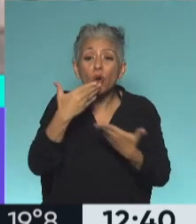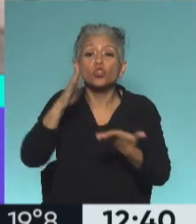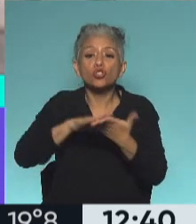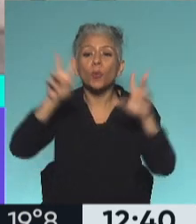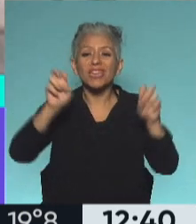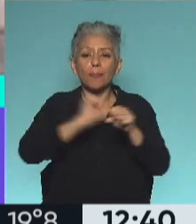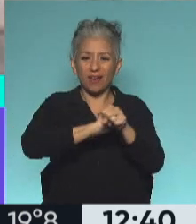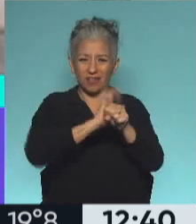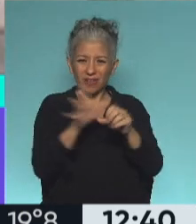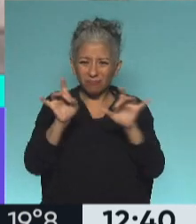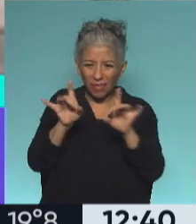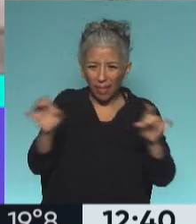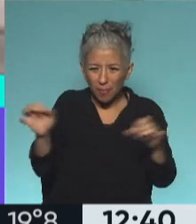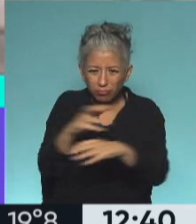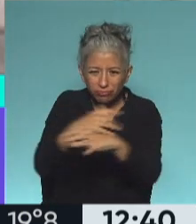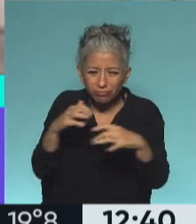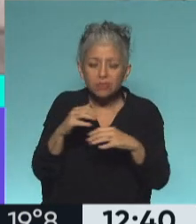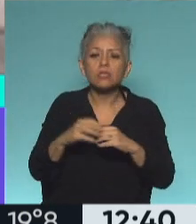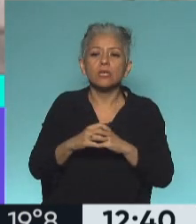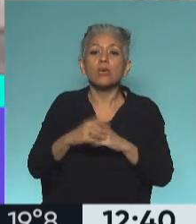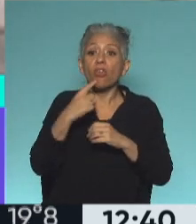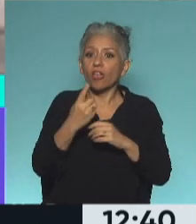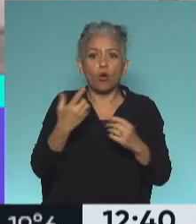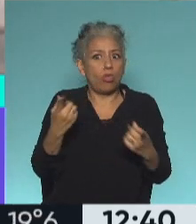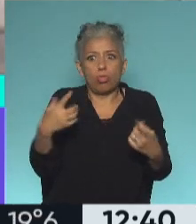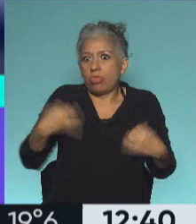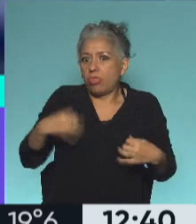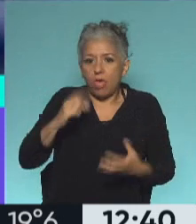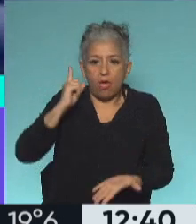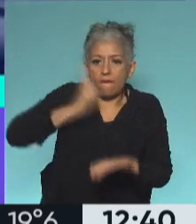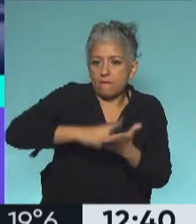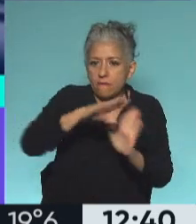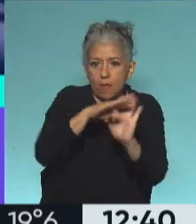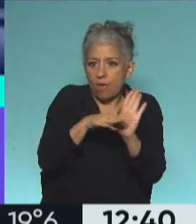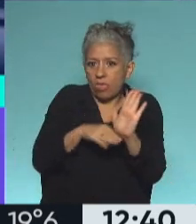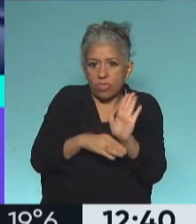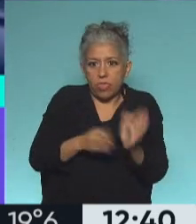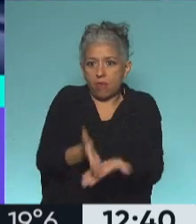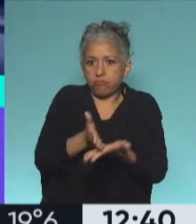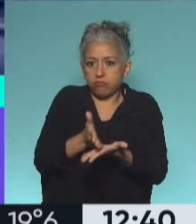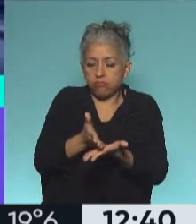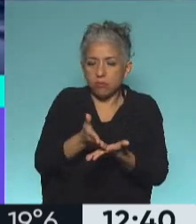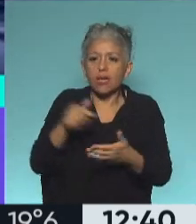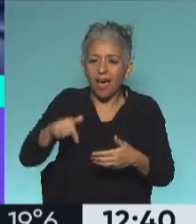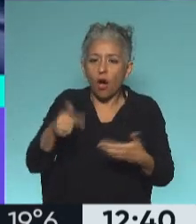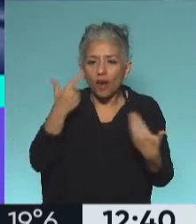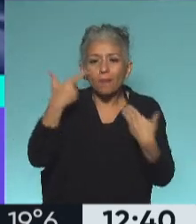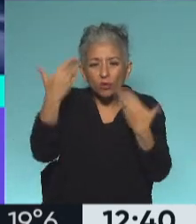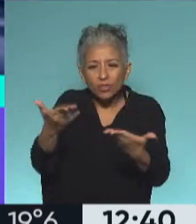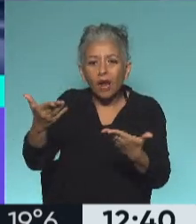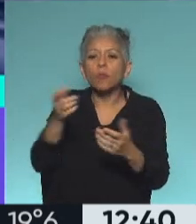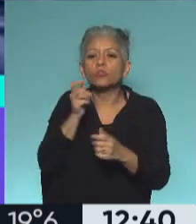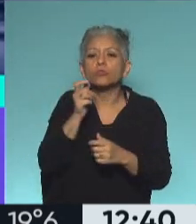sanitaria y dijo que obviamente es necesario tomar medidas restrictivas. Compartimos el testimonio del ministro de Seguridad bonaerense, Sergio